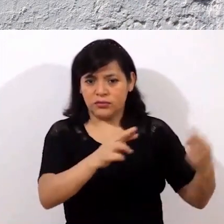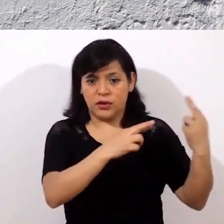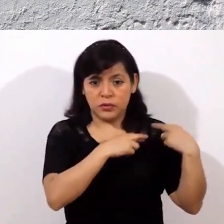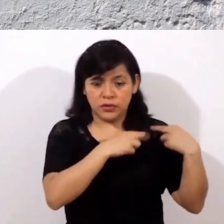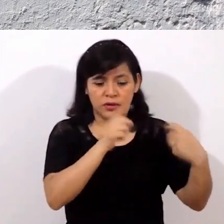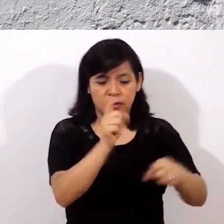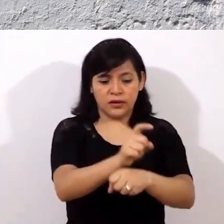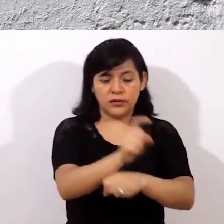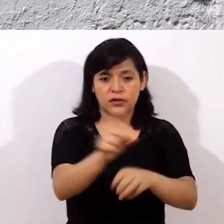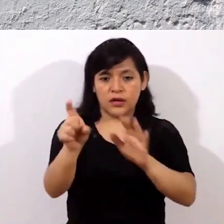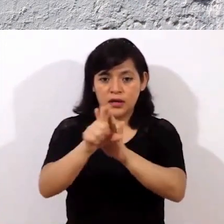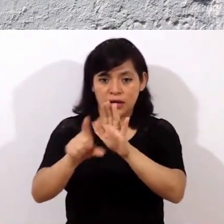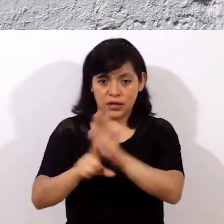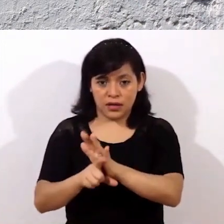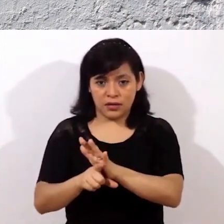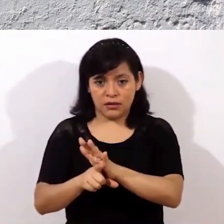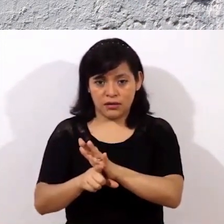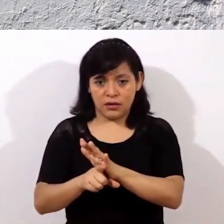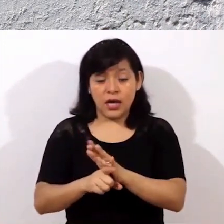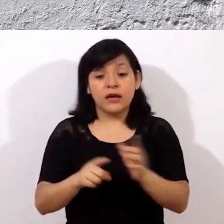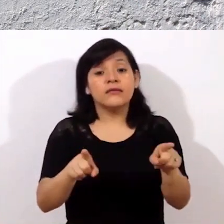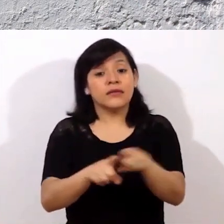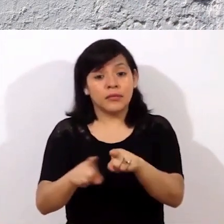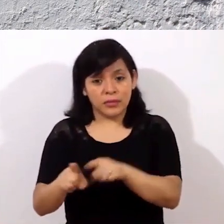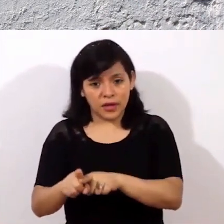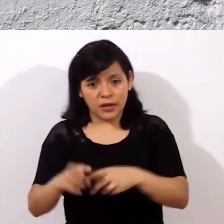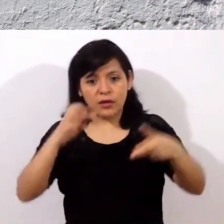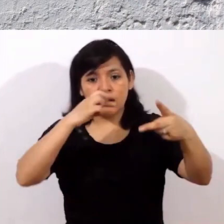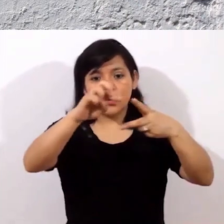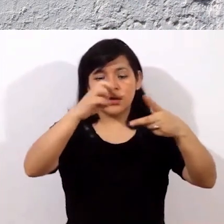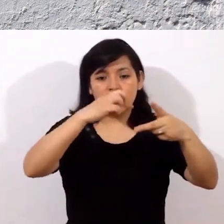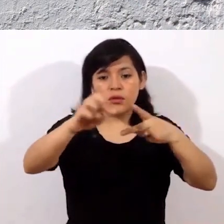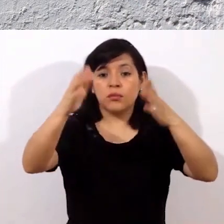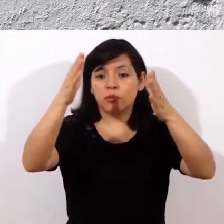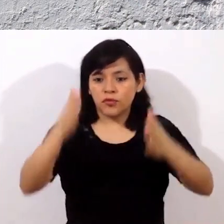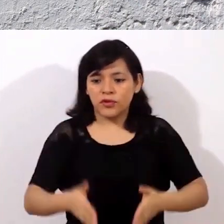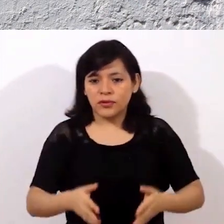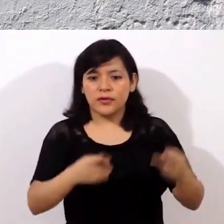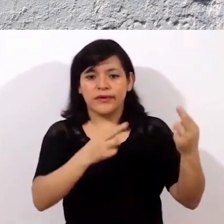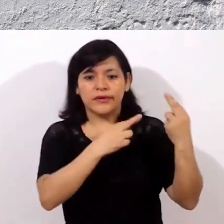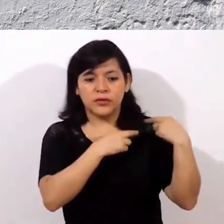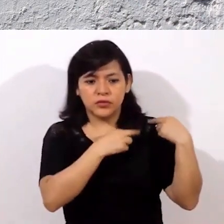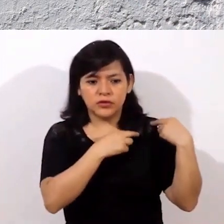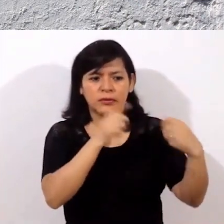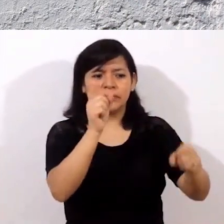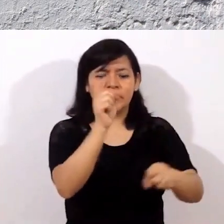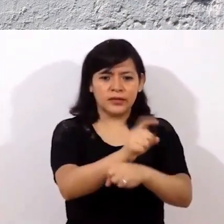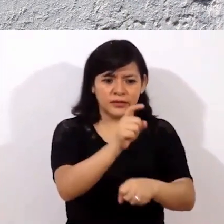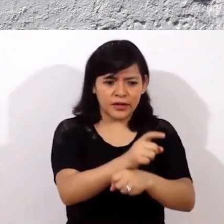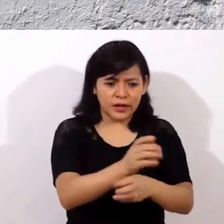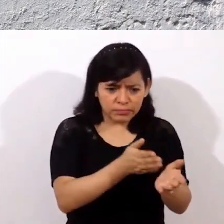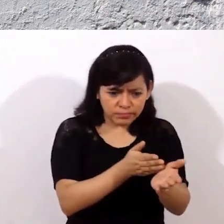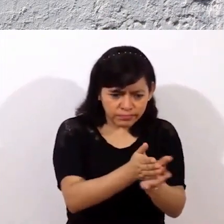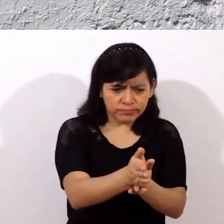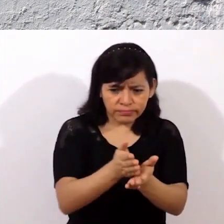todo caso a los profetas les competía aconsejar, amonestar y en un sentido ponerlos en